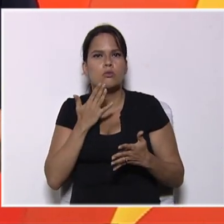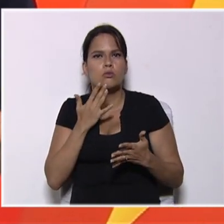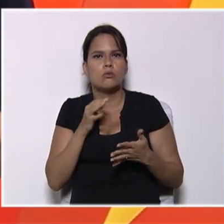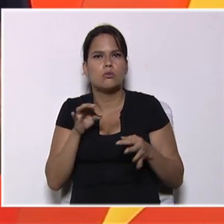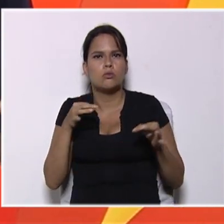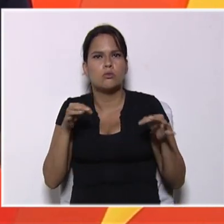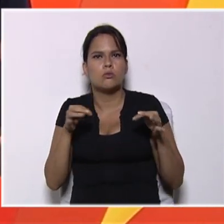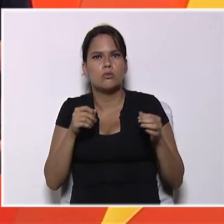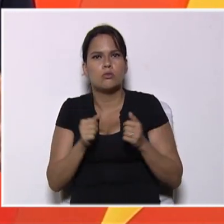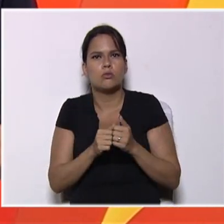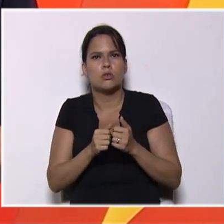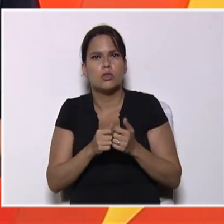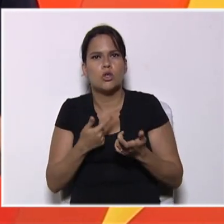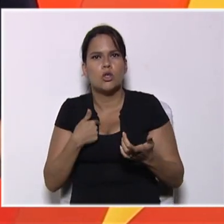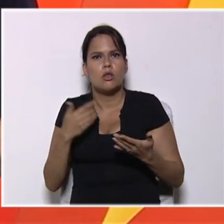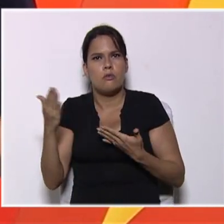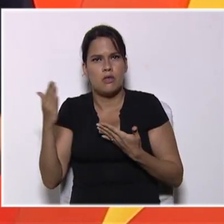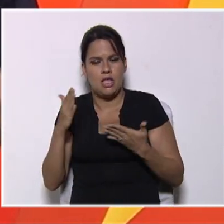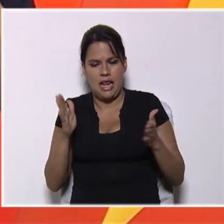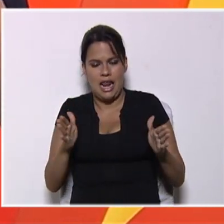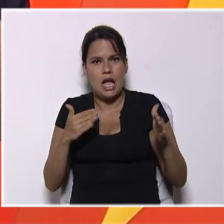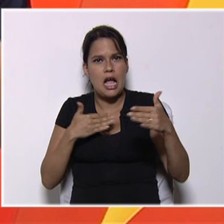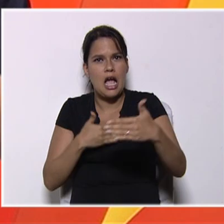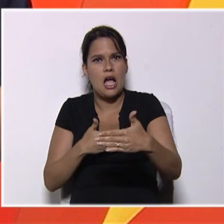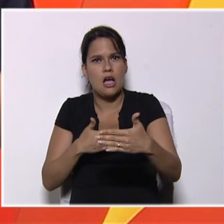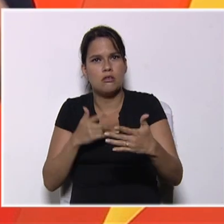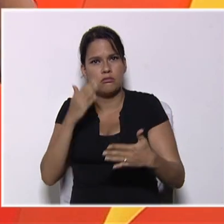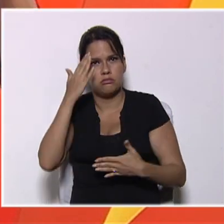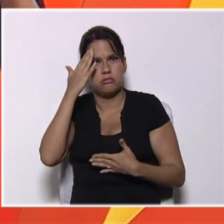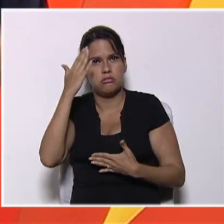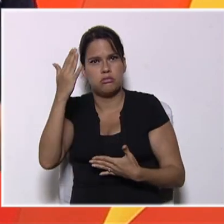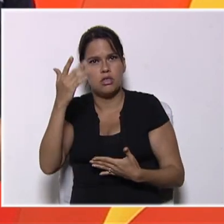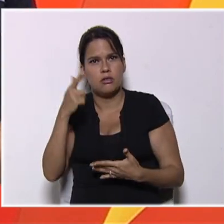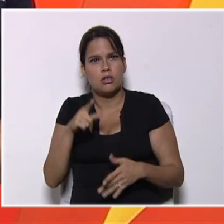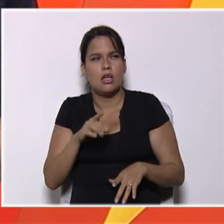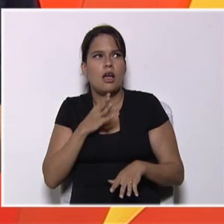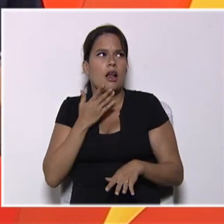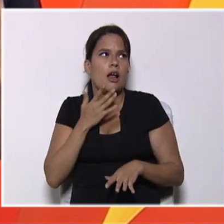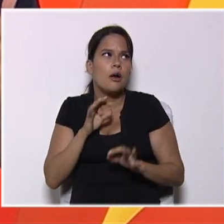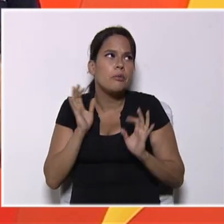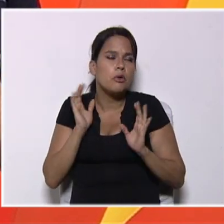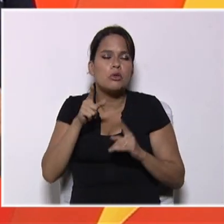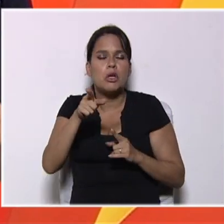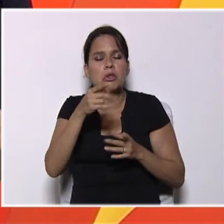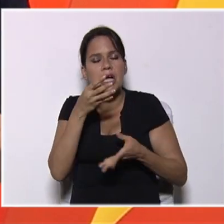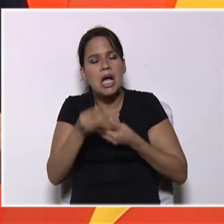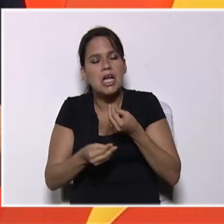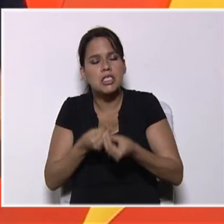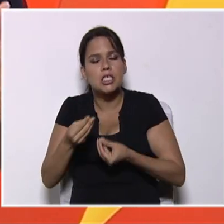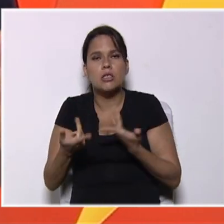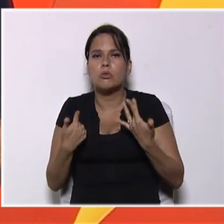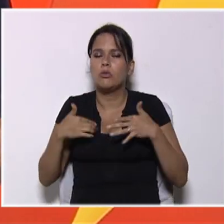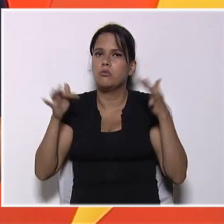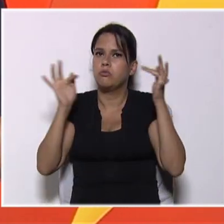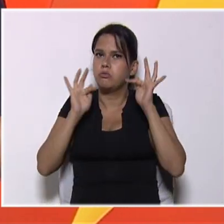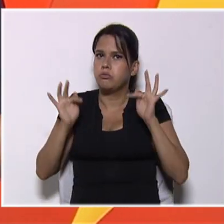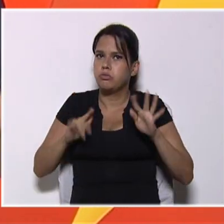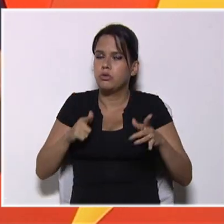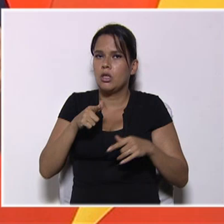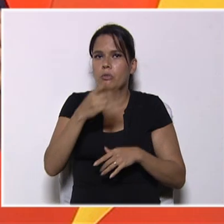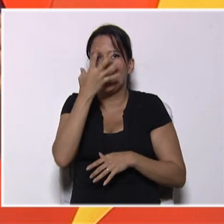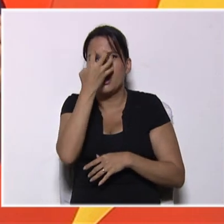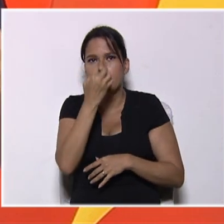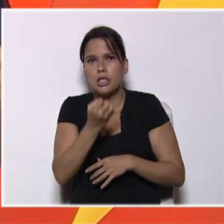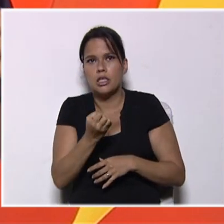viene la comida, que es la caja del club, para que a lo mejor ustedes ya lo están desarrollando, pero de alguna manera es quizás que ustedes puedan